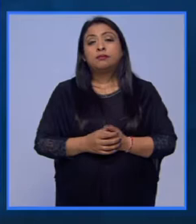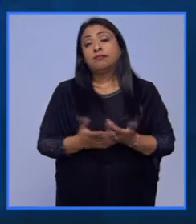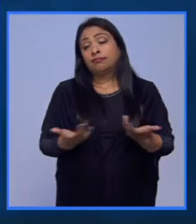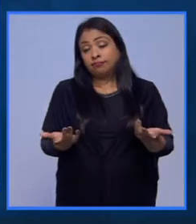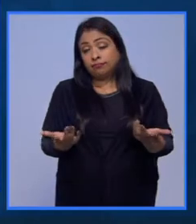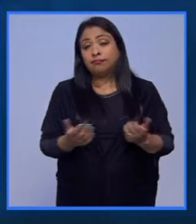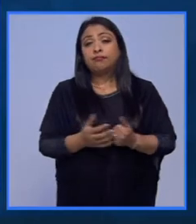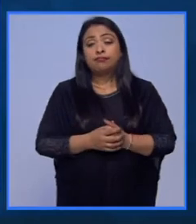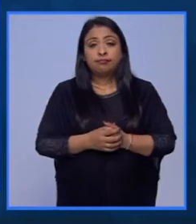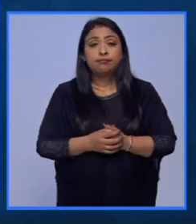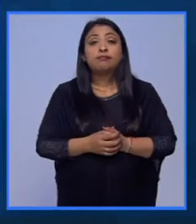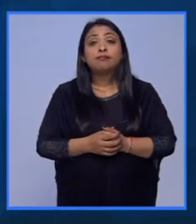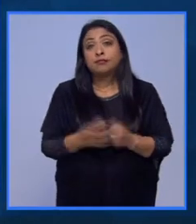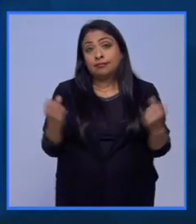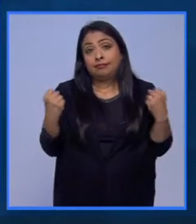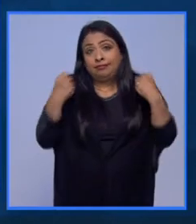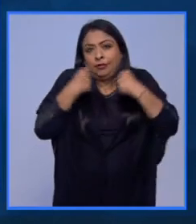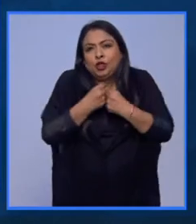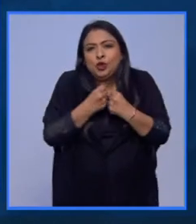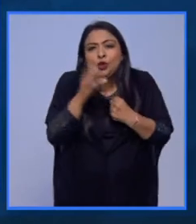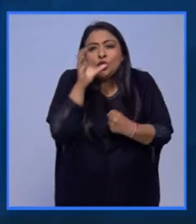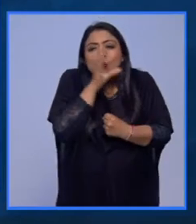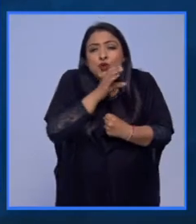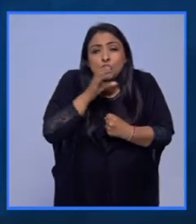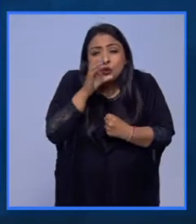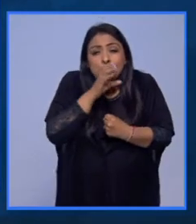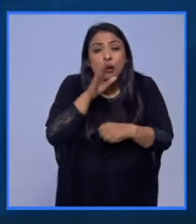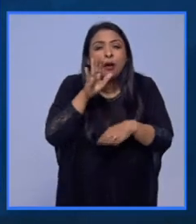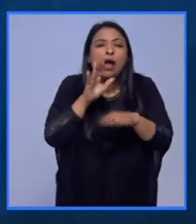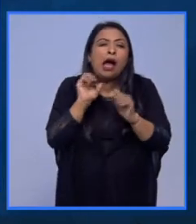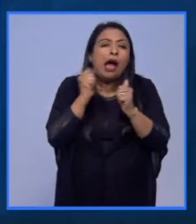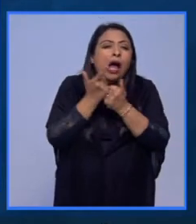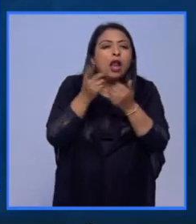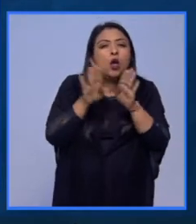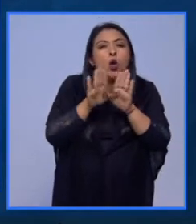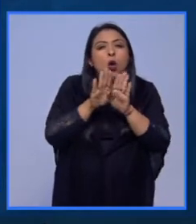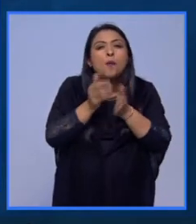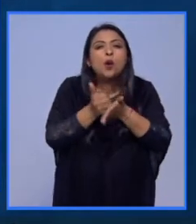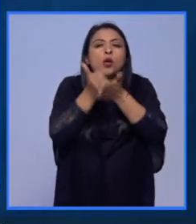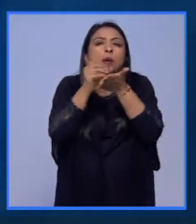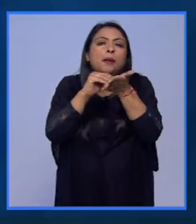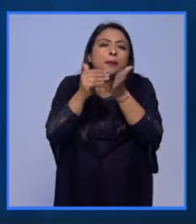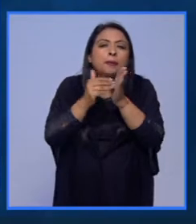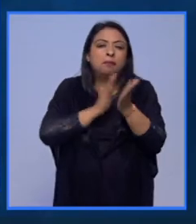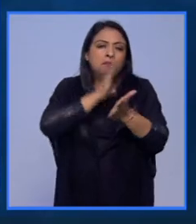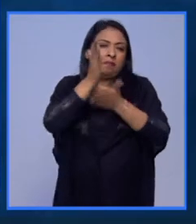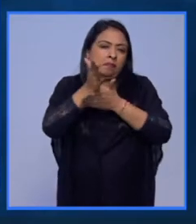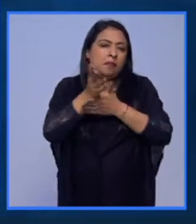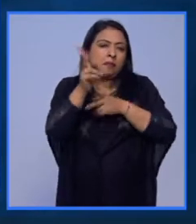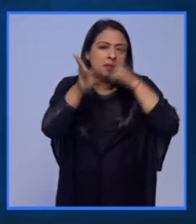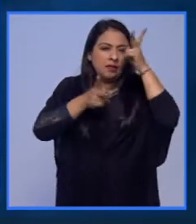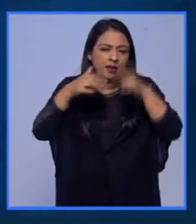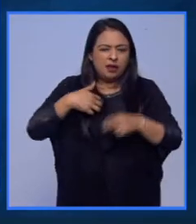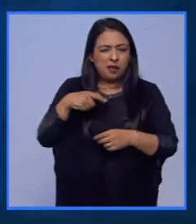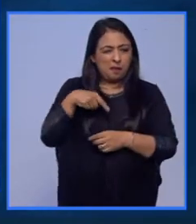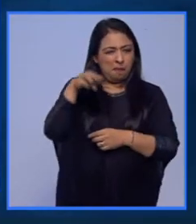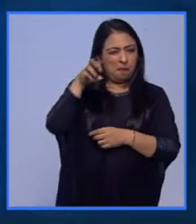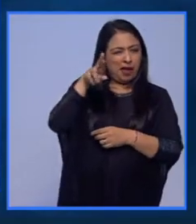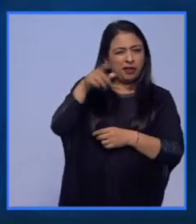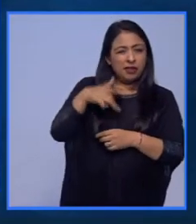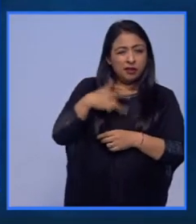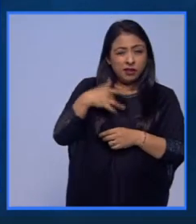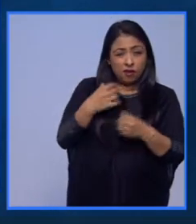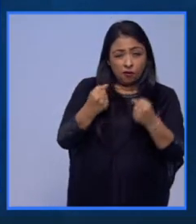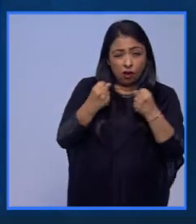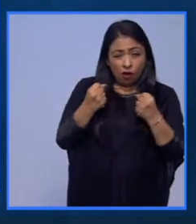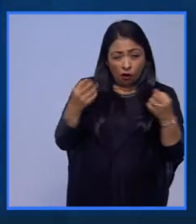Bueno, pues abrigarse bien y más algunas si piensan estrategias a lo mejor, ¿no? Visitar Canadá. Digo, en Mérida no creo que sientan tan fuerte el frío